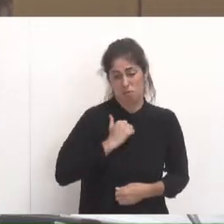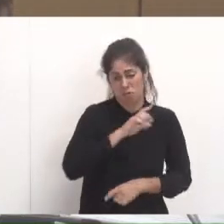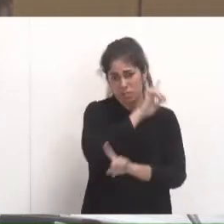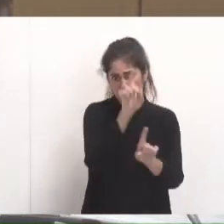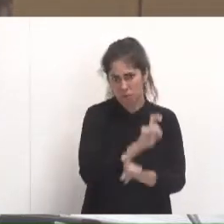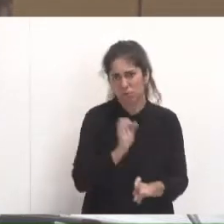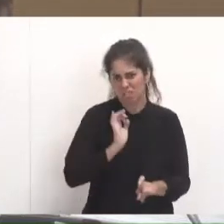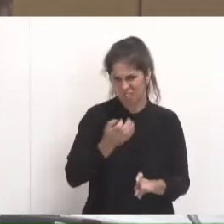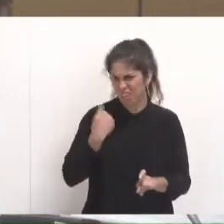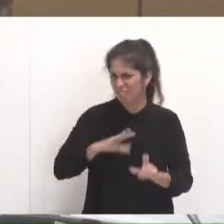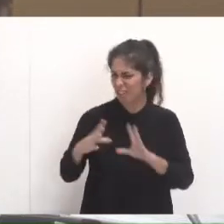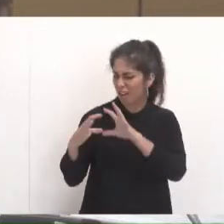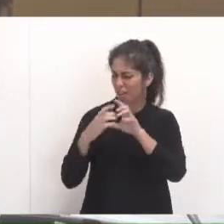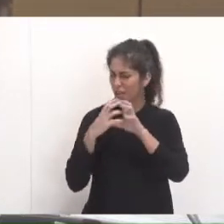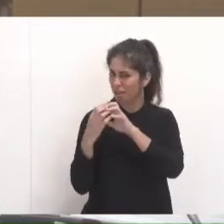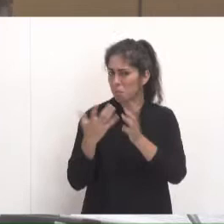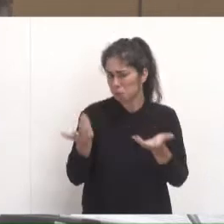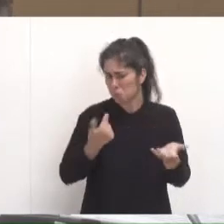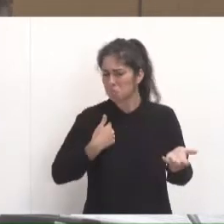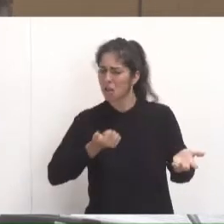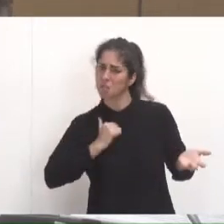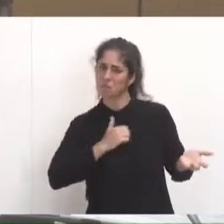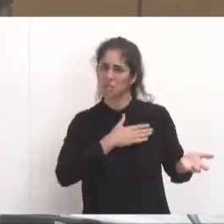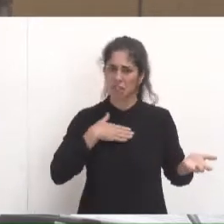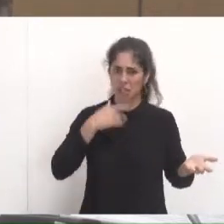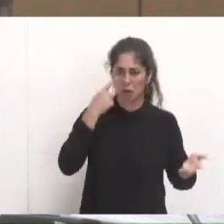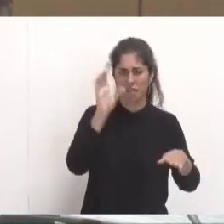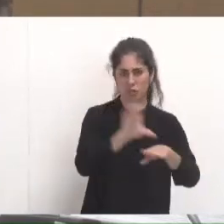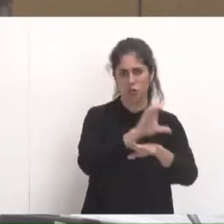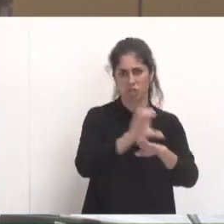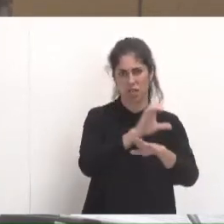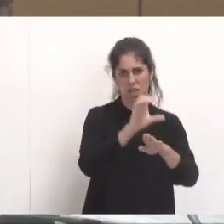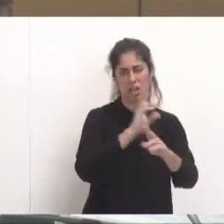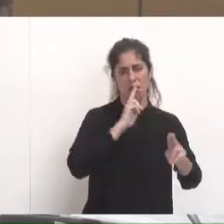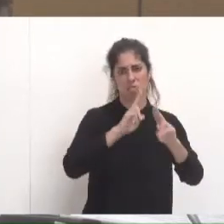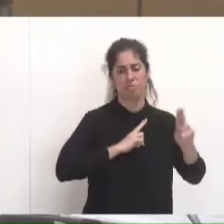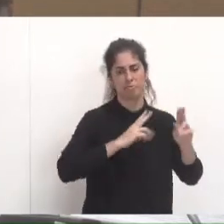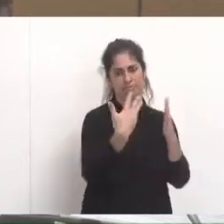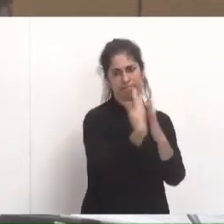la consejera nos conteste sobre las posibles afecciones